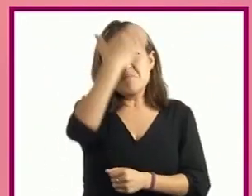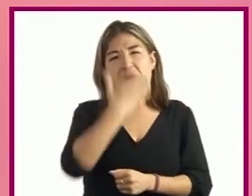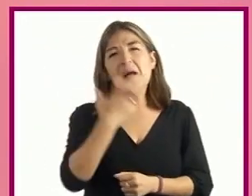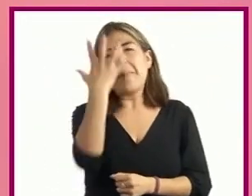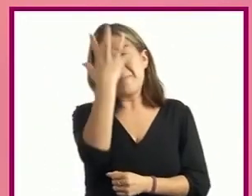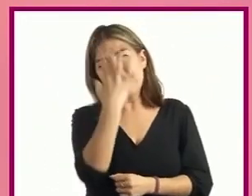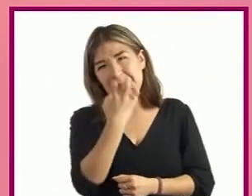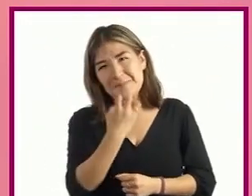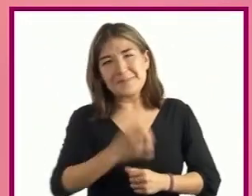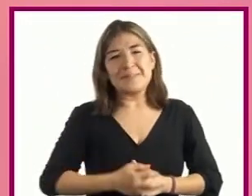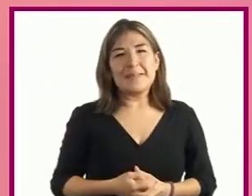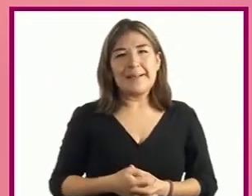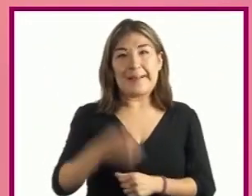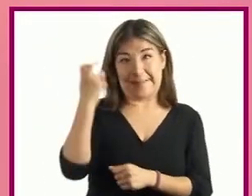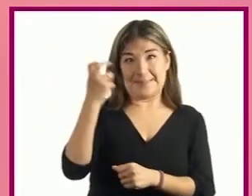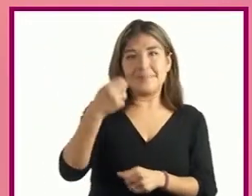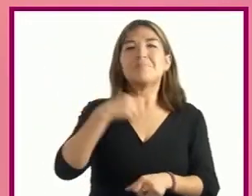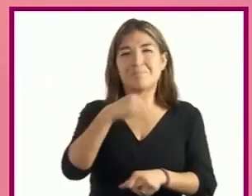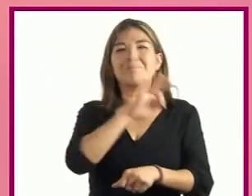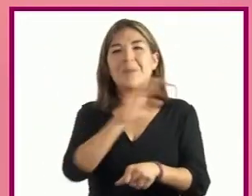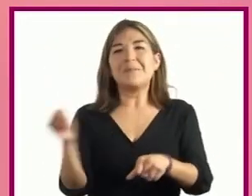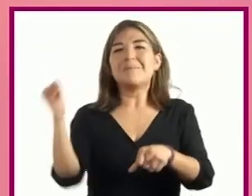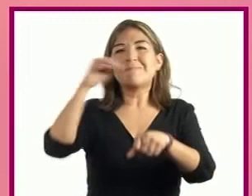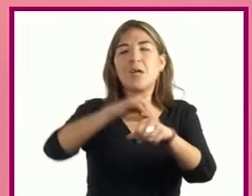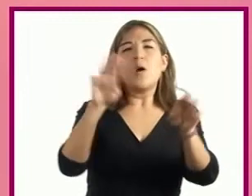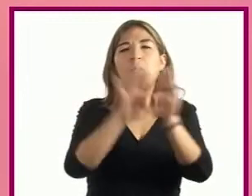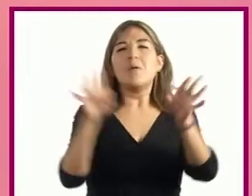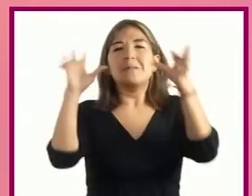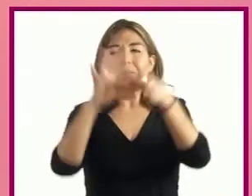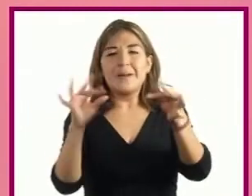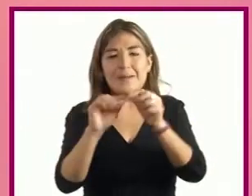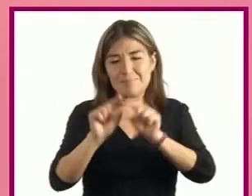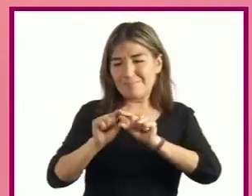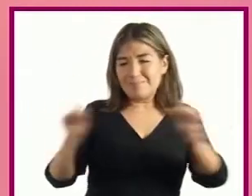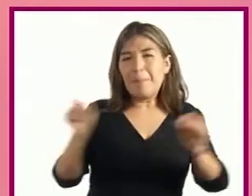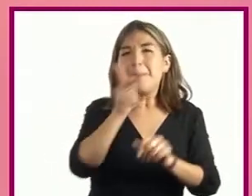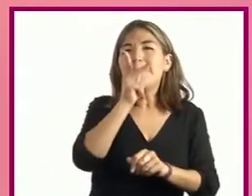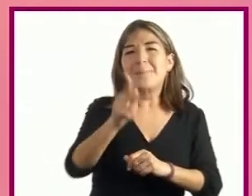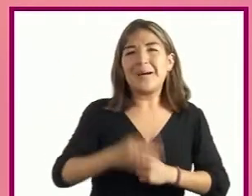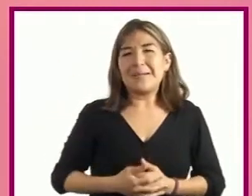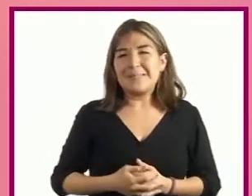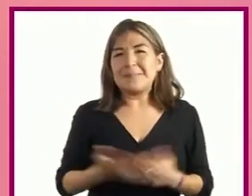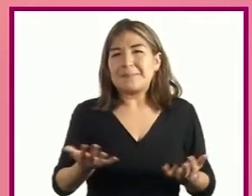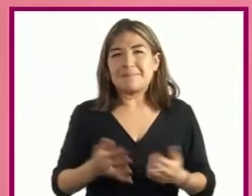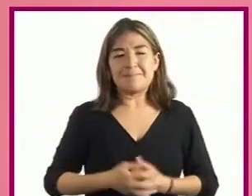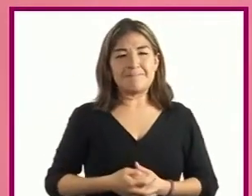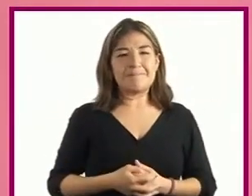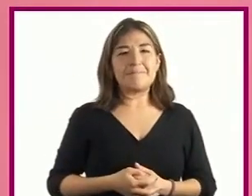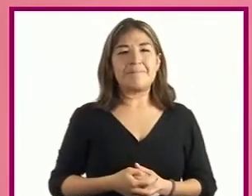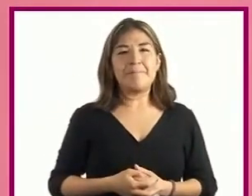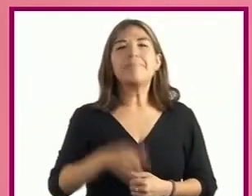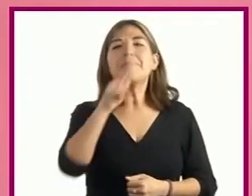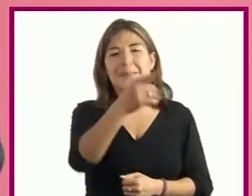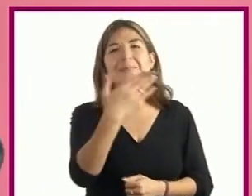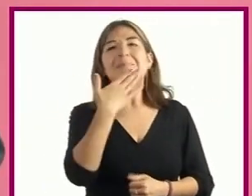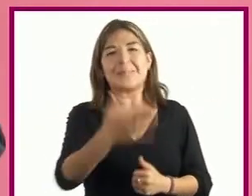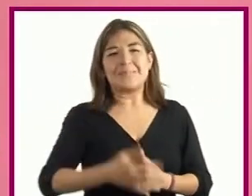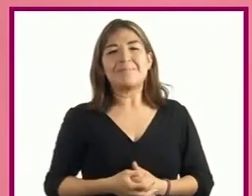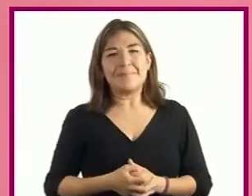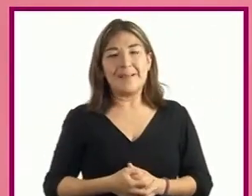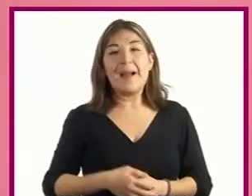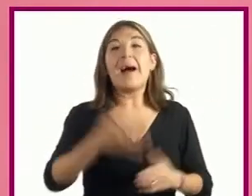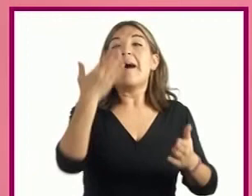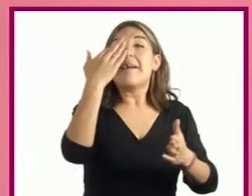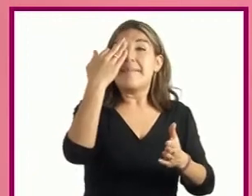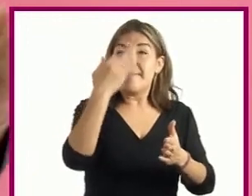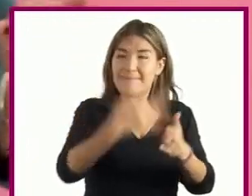triste. Ahí puedo agregar al narrador diciendo algo que apoye la imagen. Muy bien. Pero